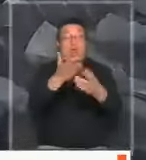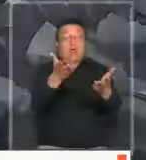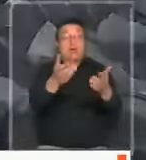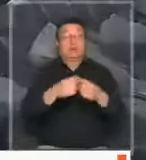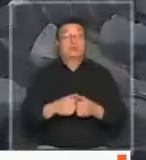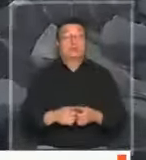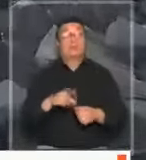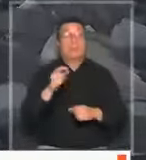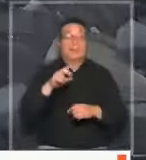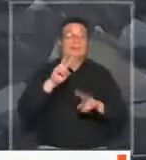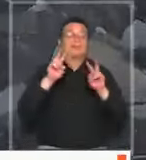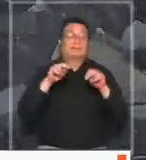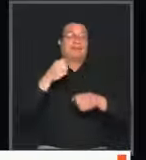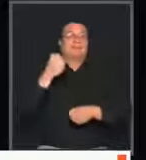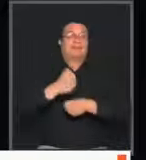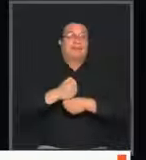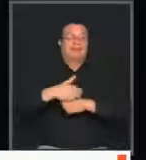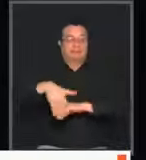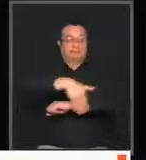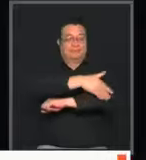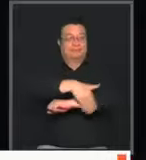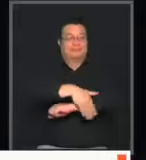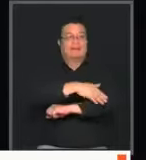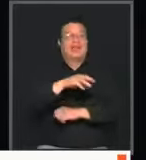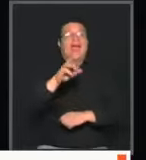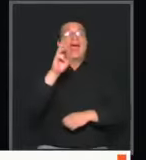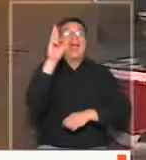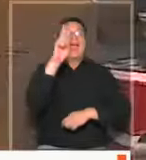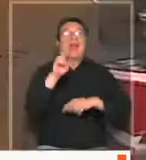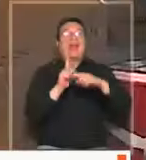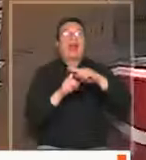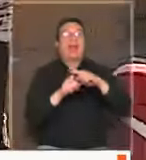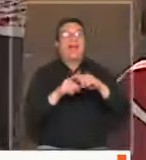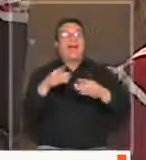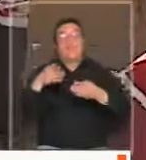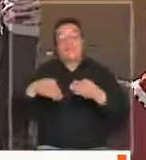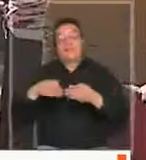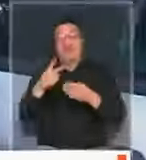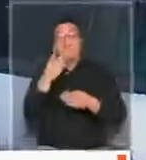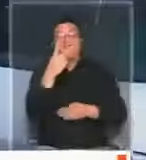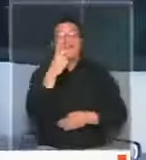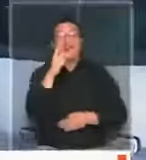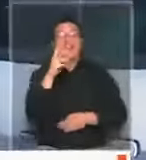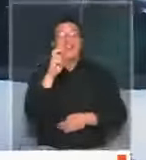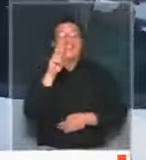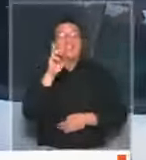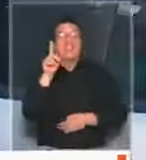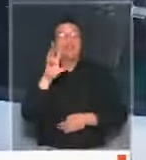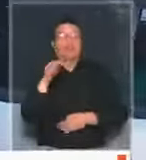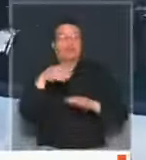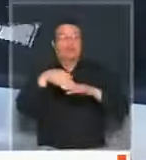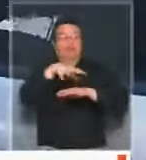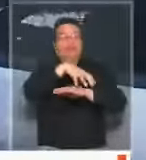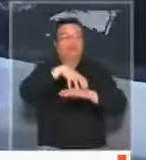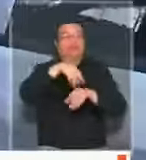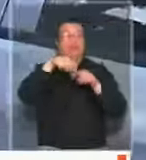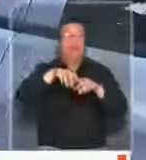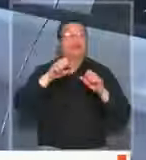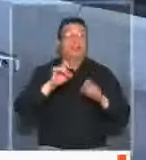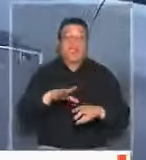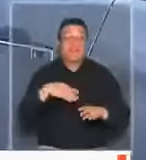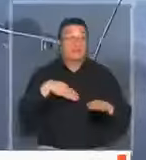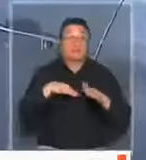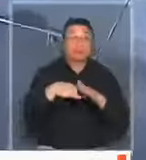causa son los trabajos en Avenida Recoleta entre Valdivieso y Santos Dumont, donde muchos llegaron esta mañana sin saber que no podrían seguir con